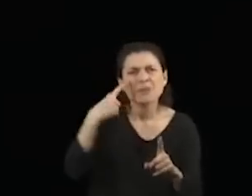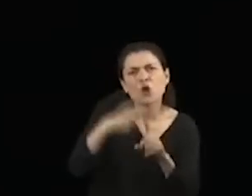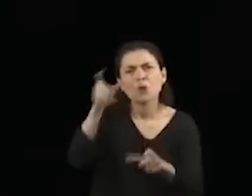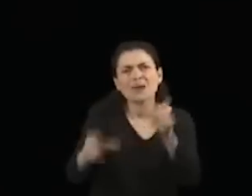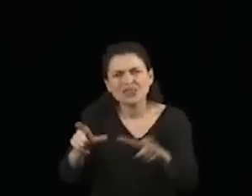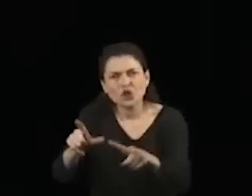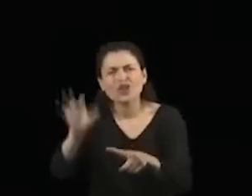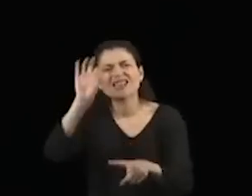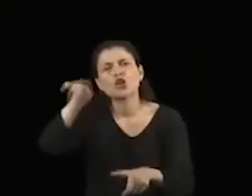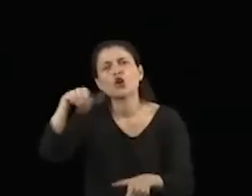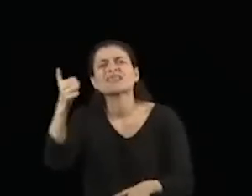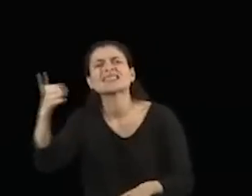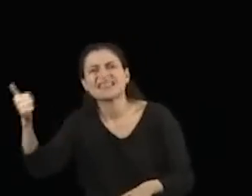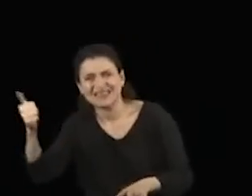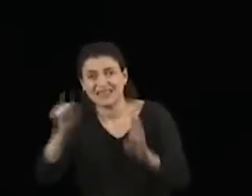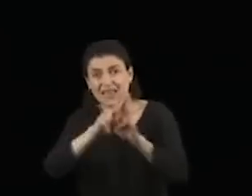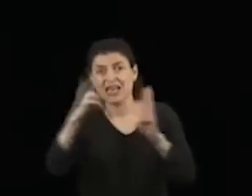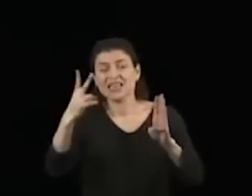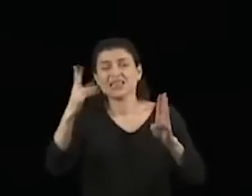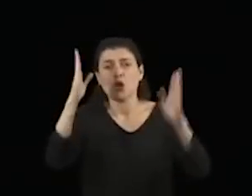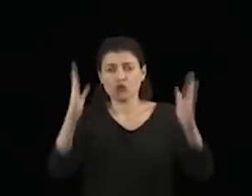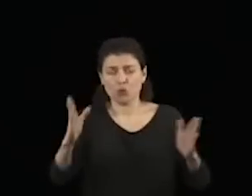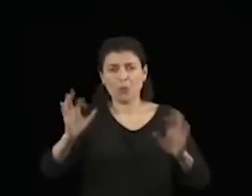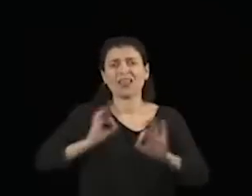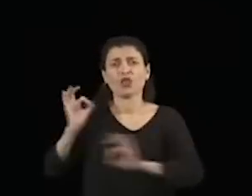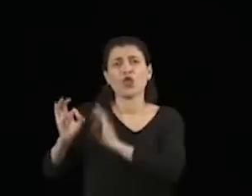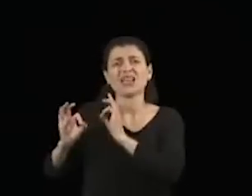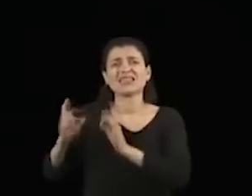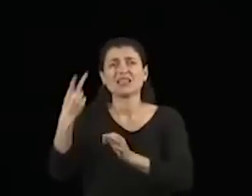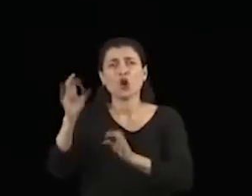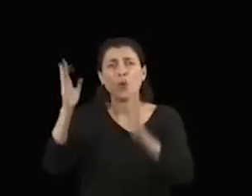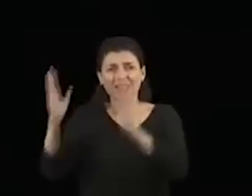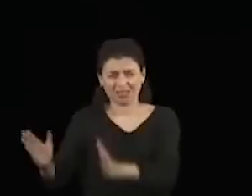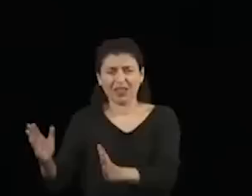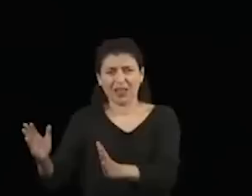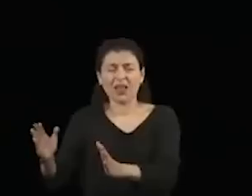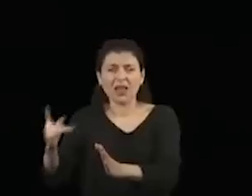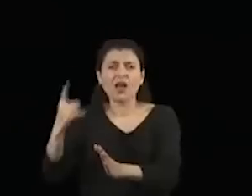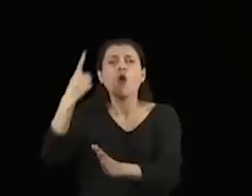0,66, en la primera parte del siglo XX fue